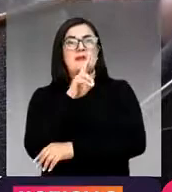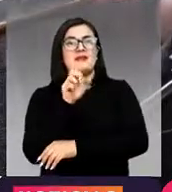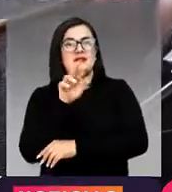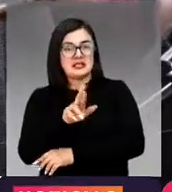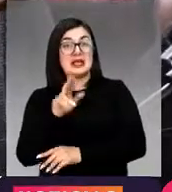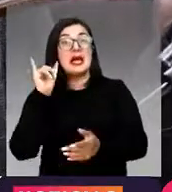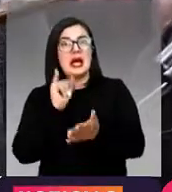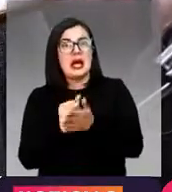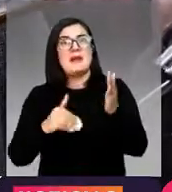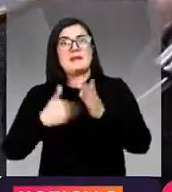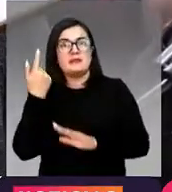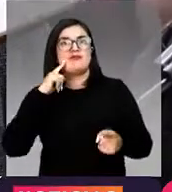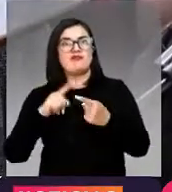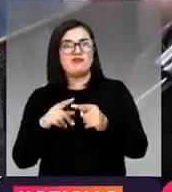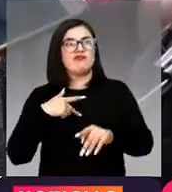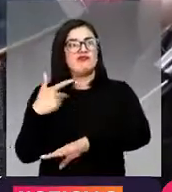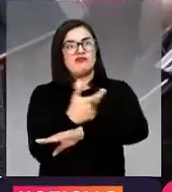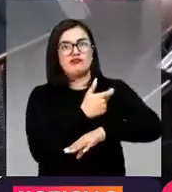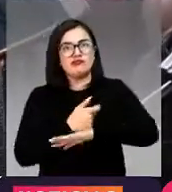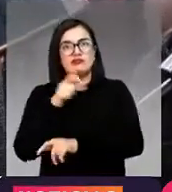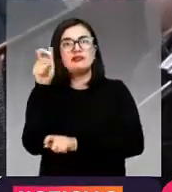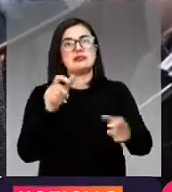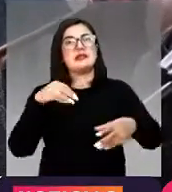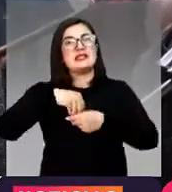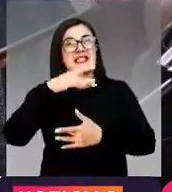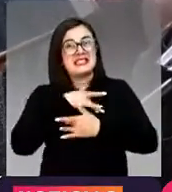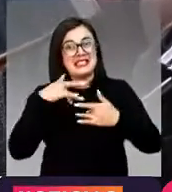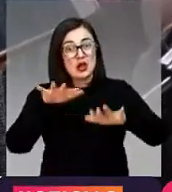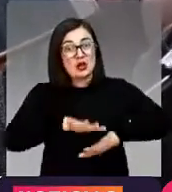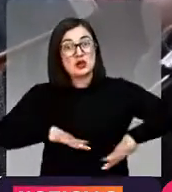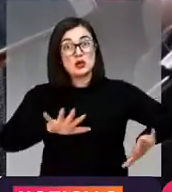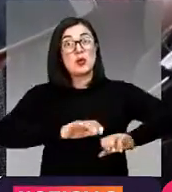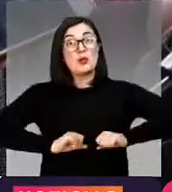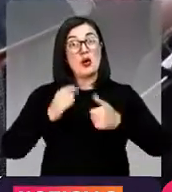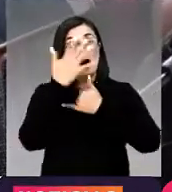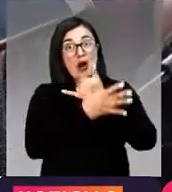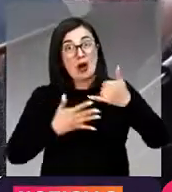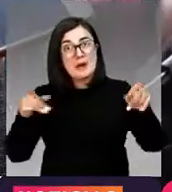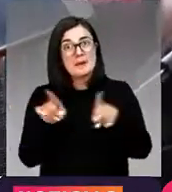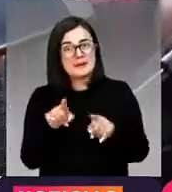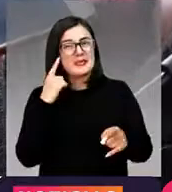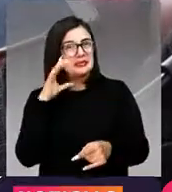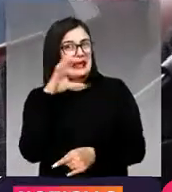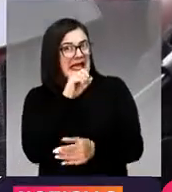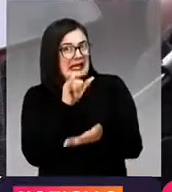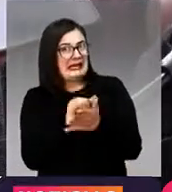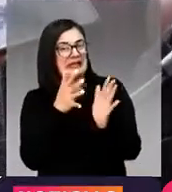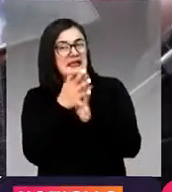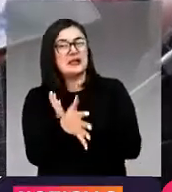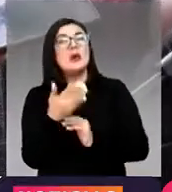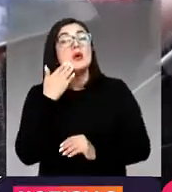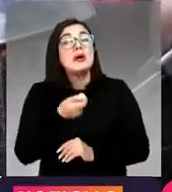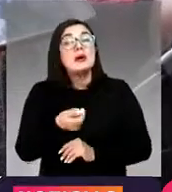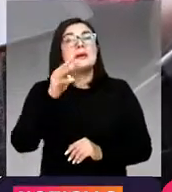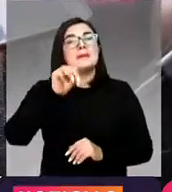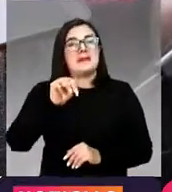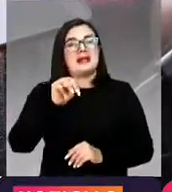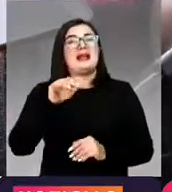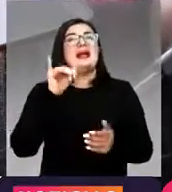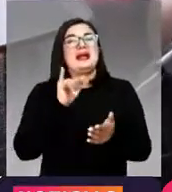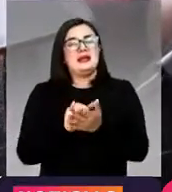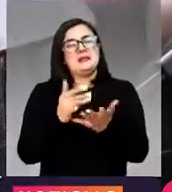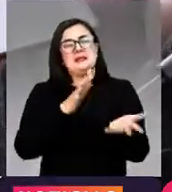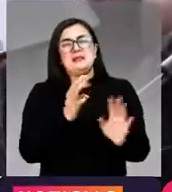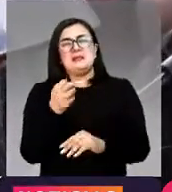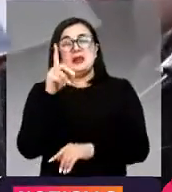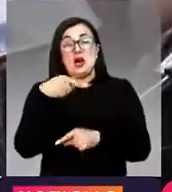es la vacuna que le estamos aplicando al personal de salud en la ciudad de bogotá y en el resto del país según entiendo para el día martes o miércoles de la